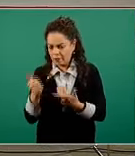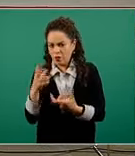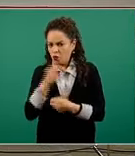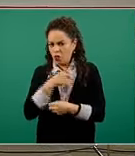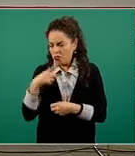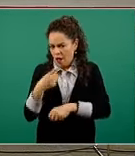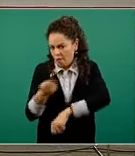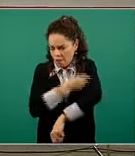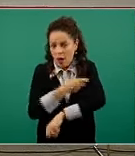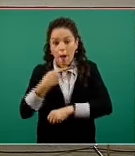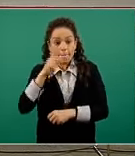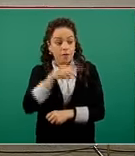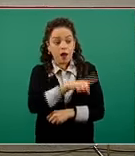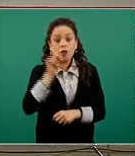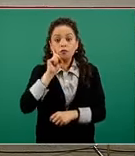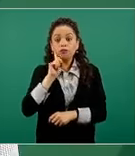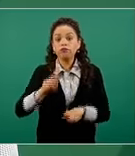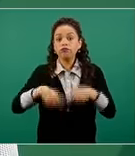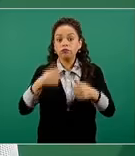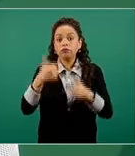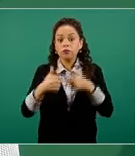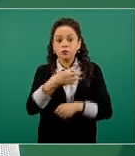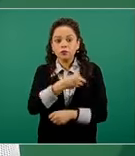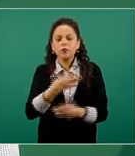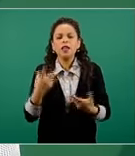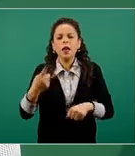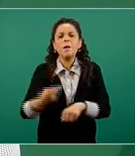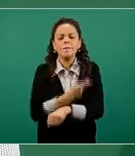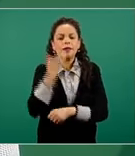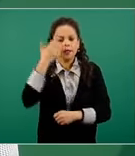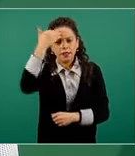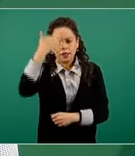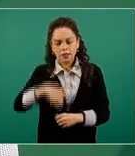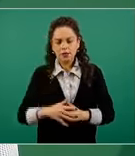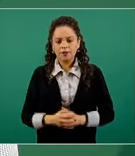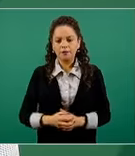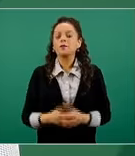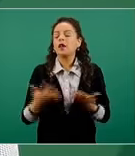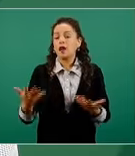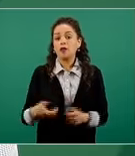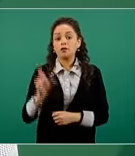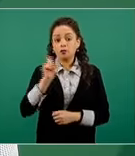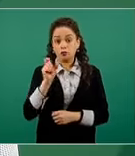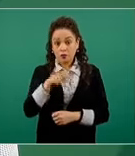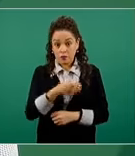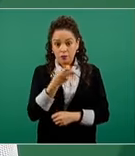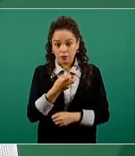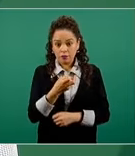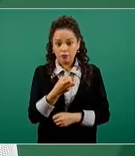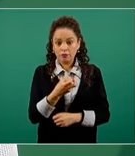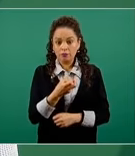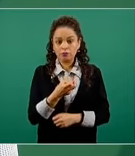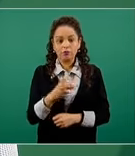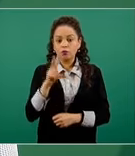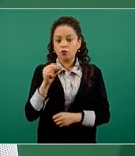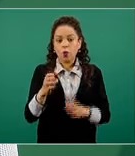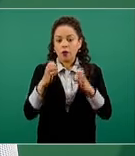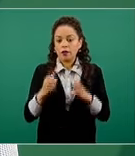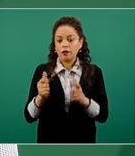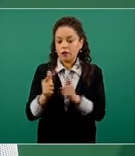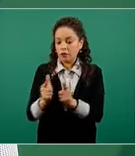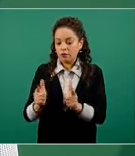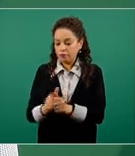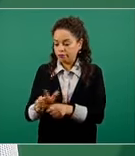ningún problema, pueden colocarse la vacuna. De hecho, en los lineamientos no se encuentran ellas en el grupo